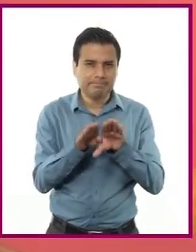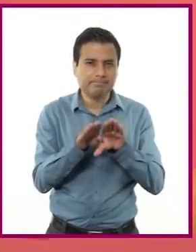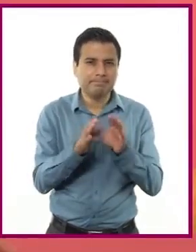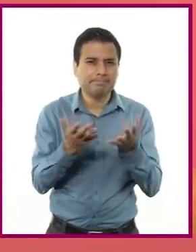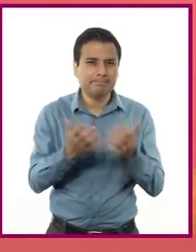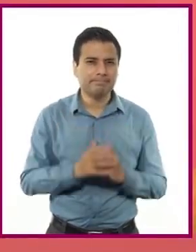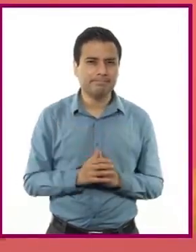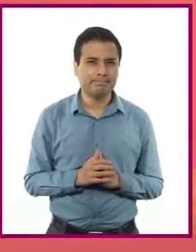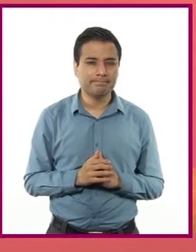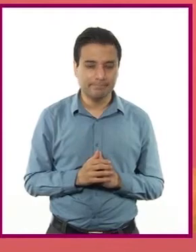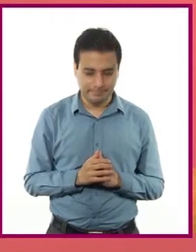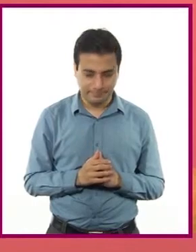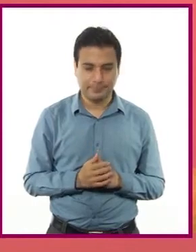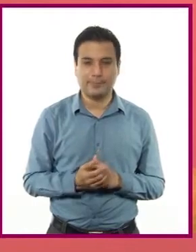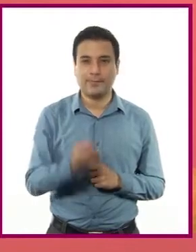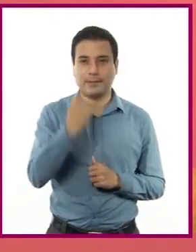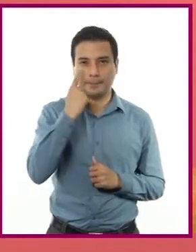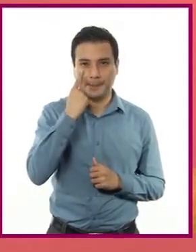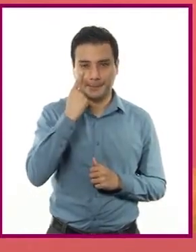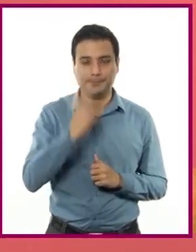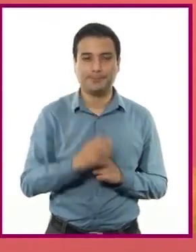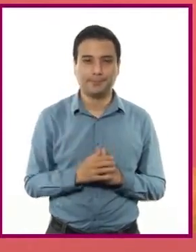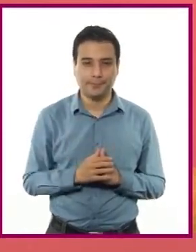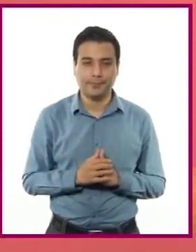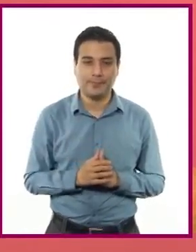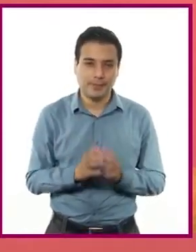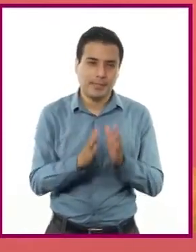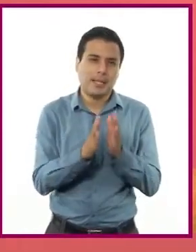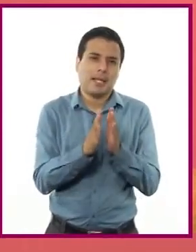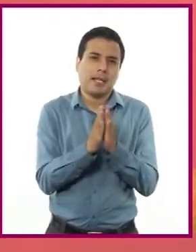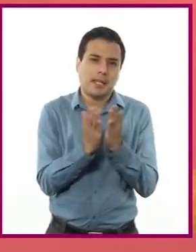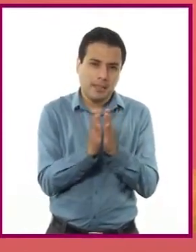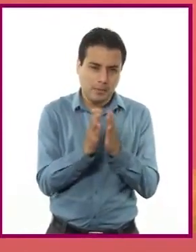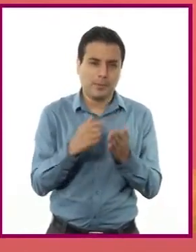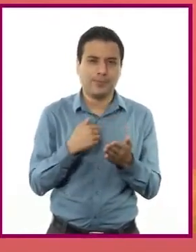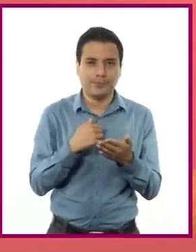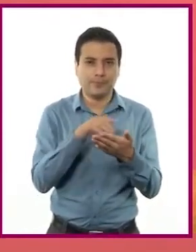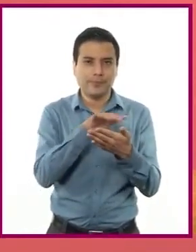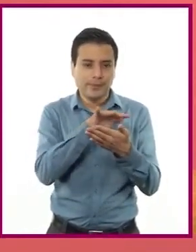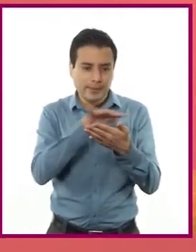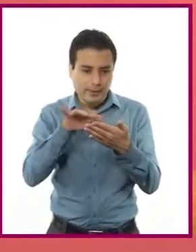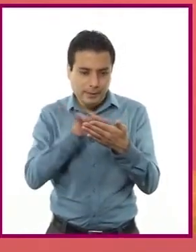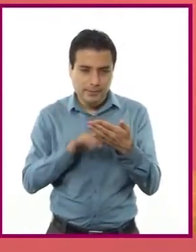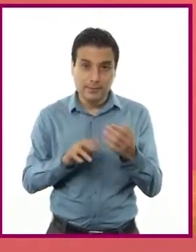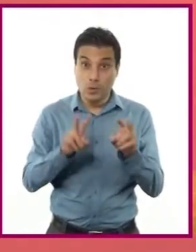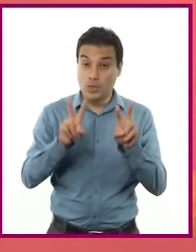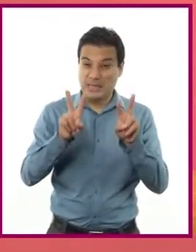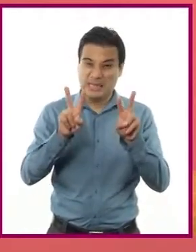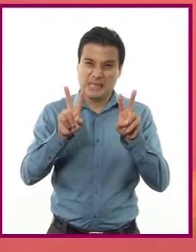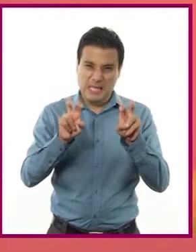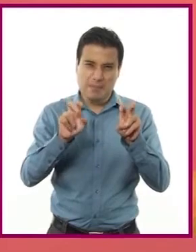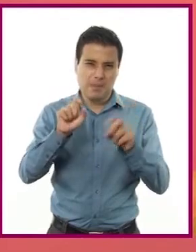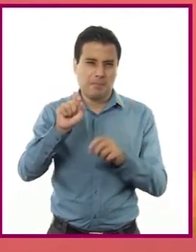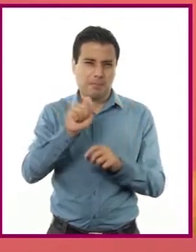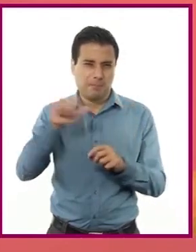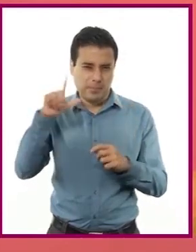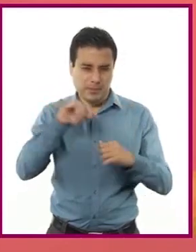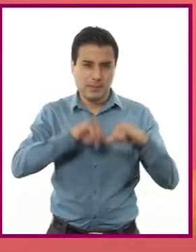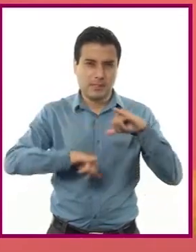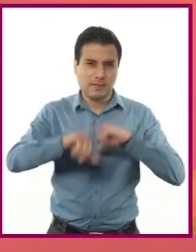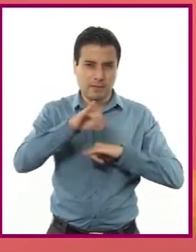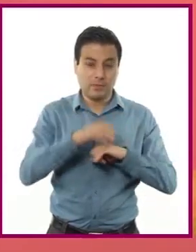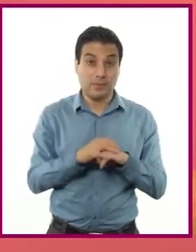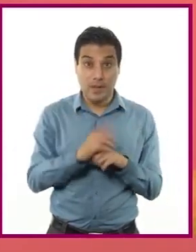Claro, Irma. Frecuentemente cuando leo un texto, sobre todo de algo muy especializado, puedo toparme con